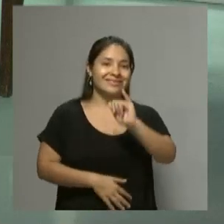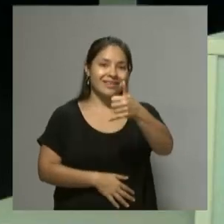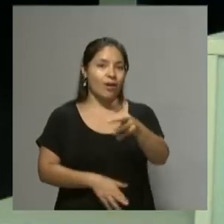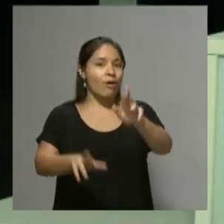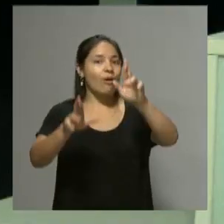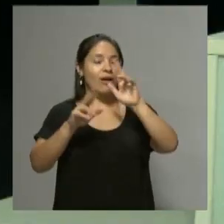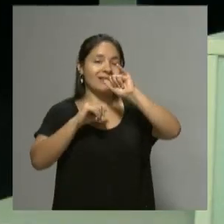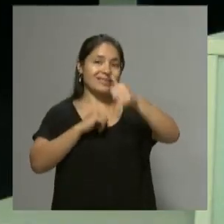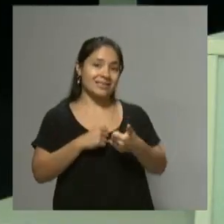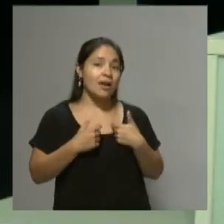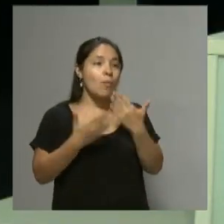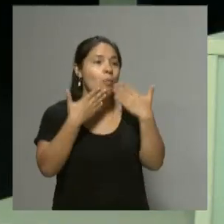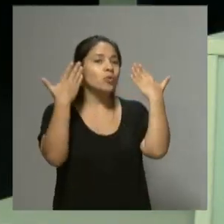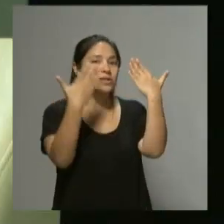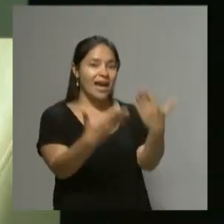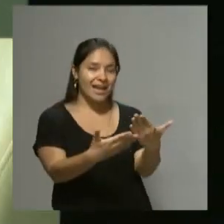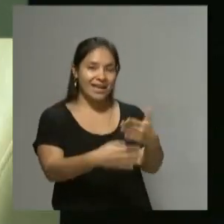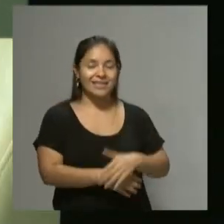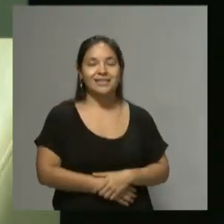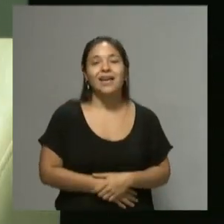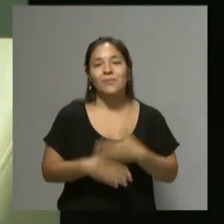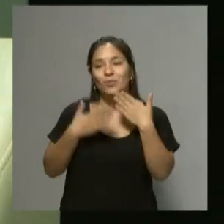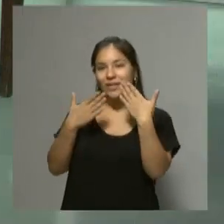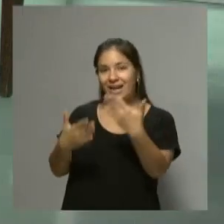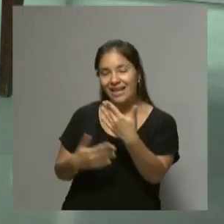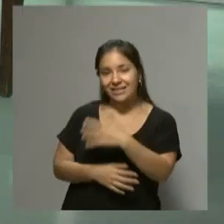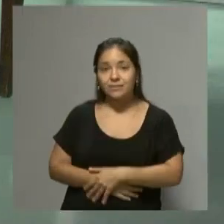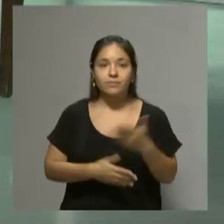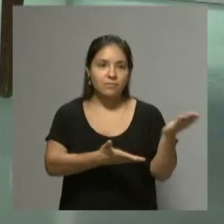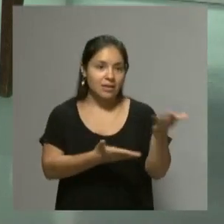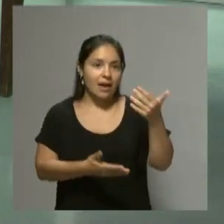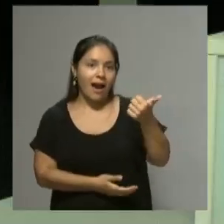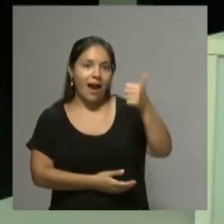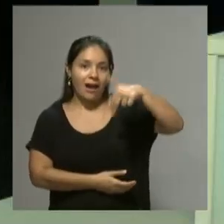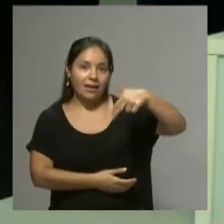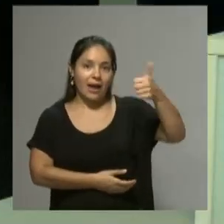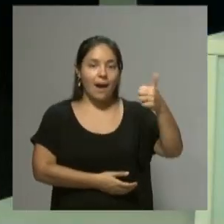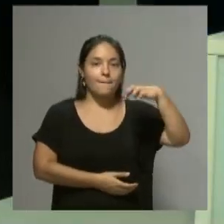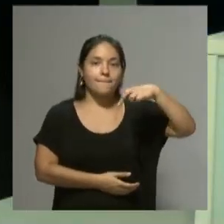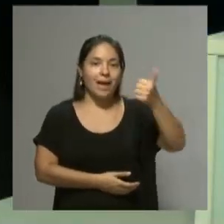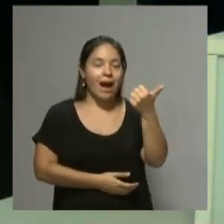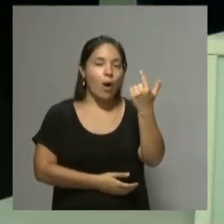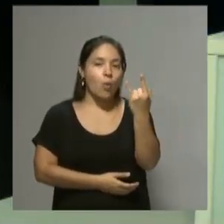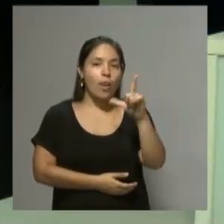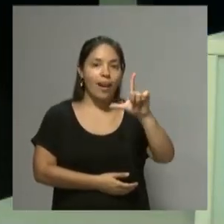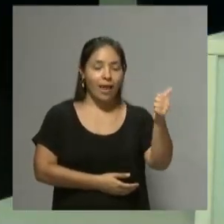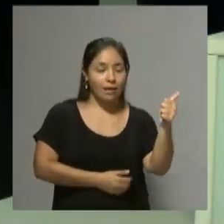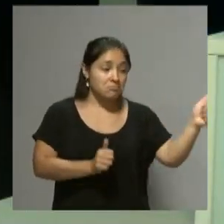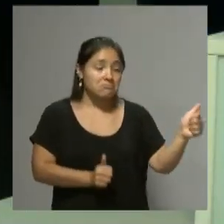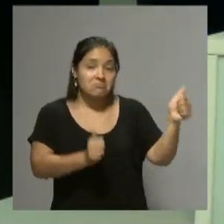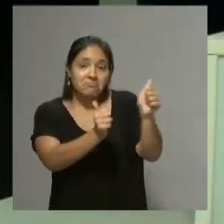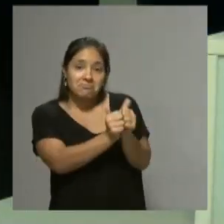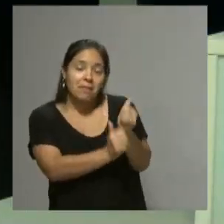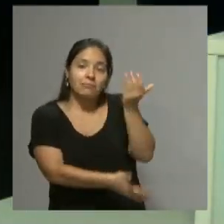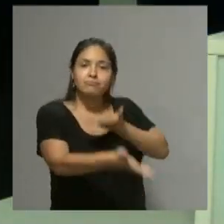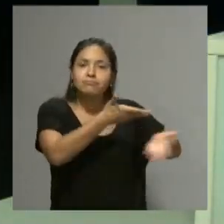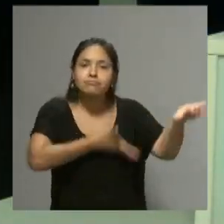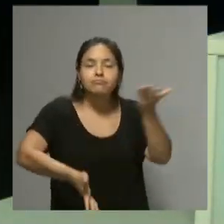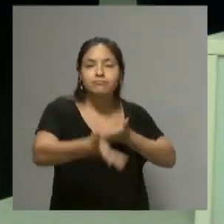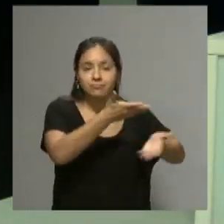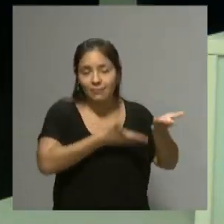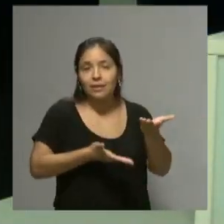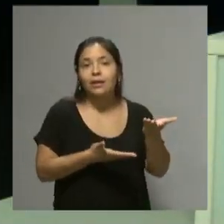Paula, muchísimas gracias. Un gusto ha sido, muchas gracias. Bueno, así pasaba Ana Paula Marún, gerente de Recursos Humanos, con nosotros de TGA Consultores y